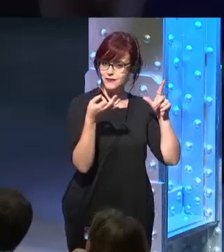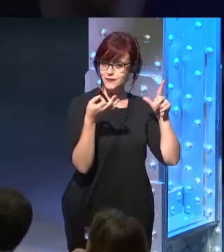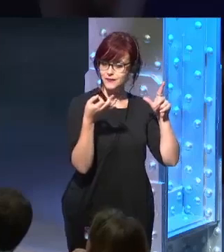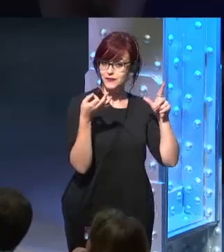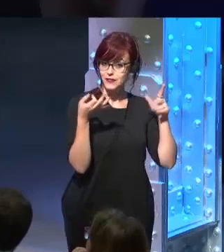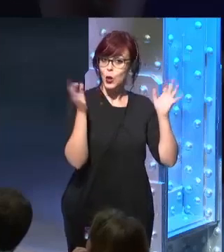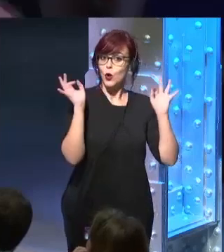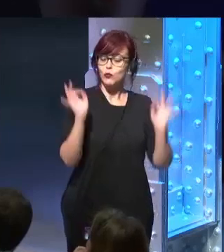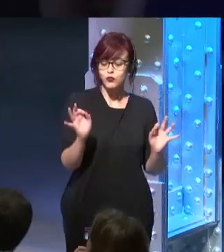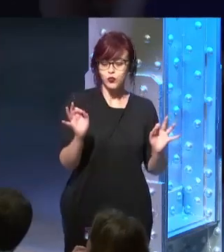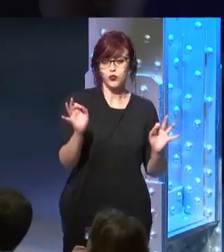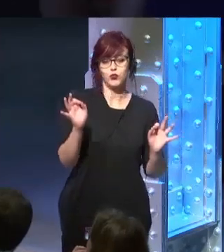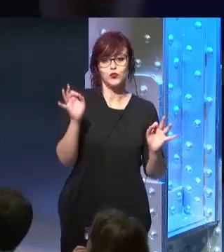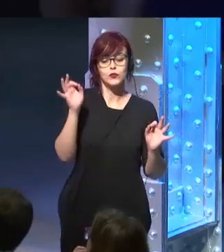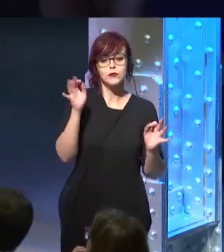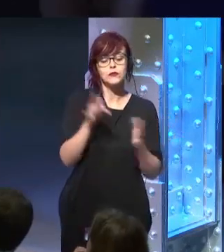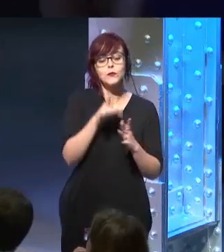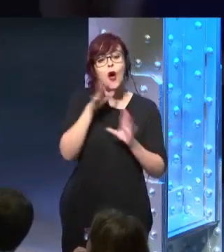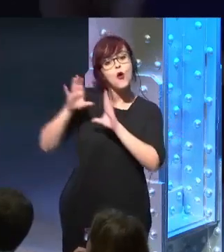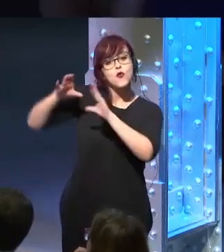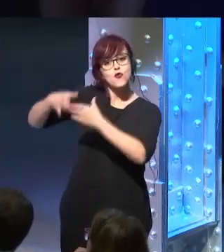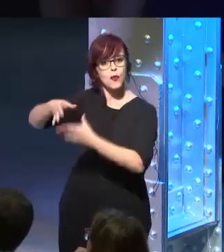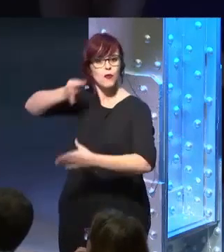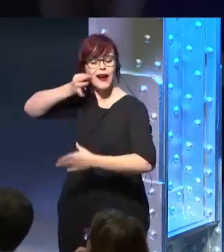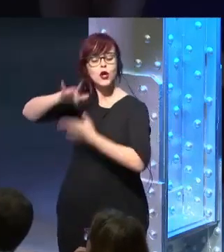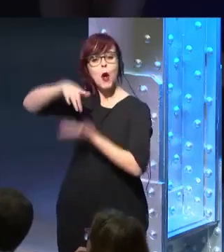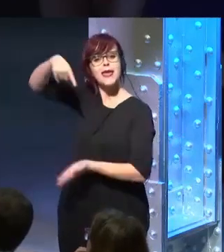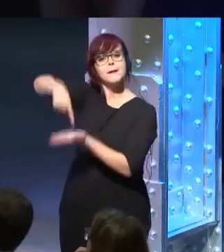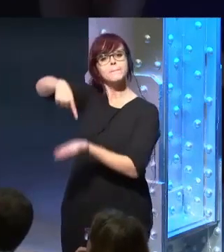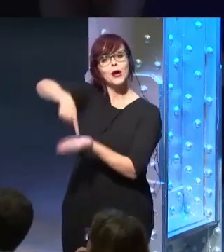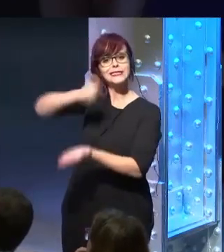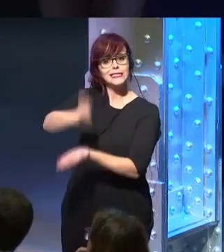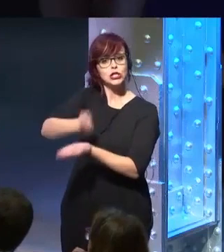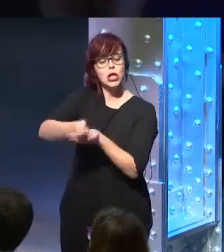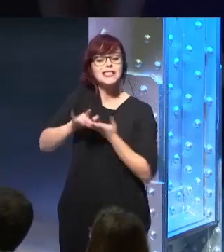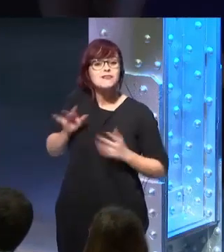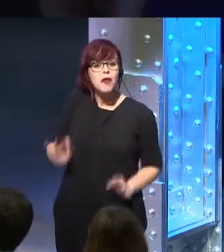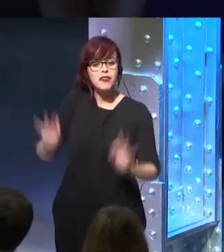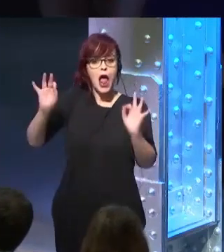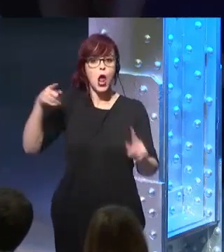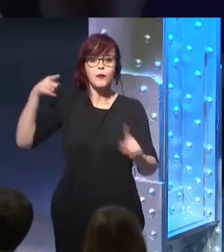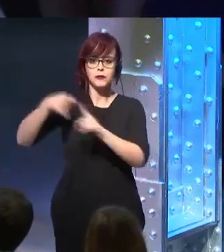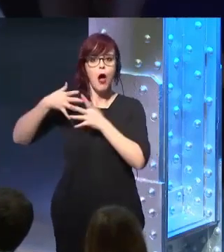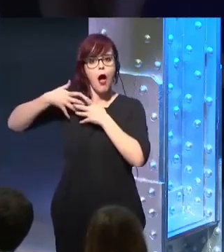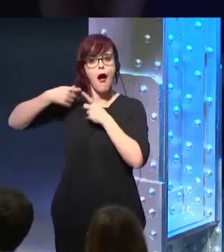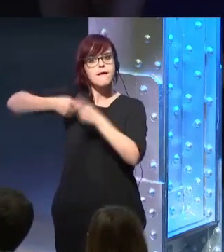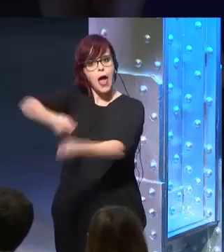habían estado sometidas a un impuesto especial para financiar una guerra.